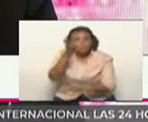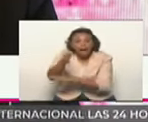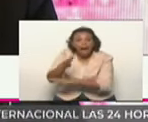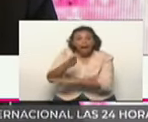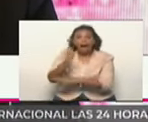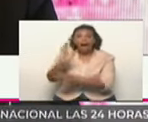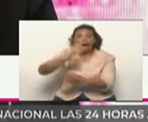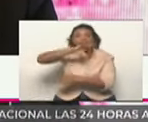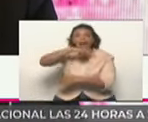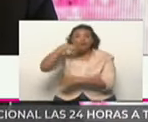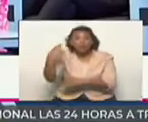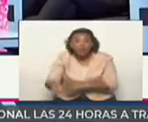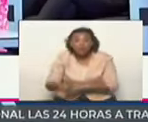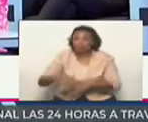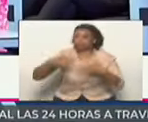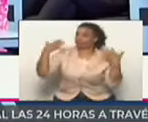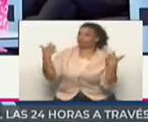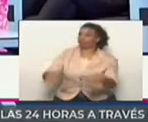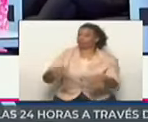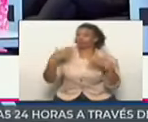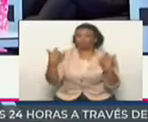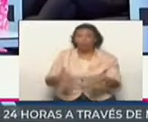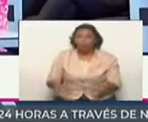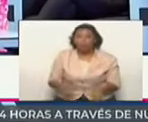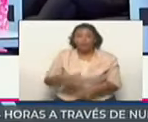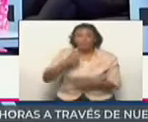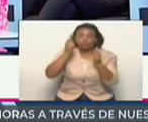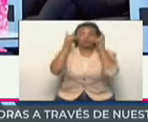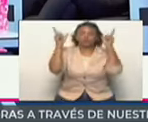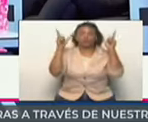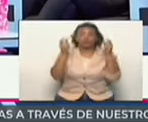Llegó Maduro. Maduro de repente. Con Maduro de repente.